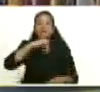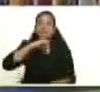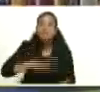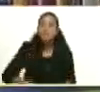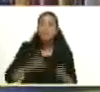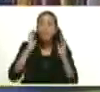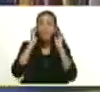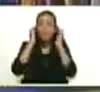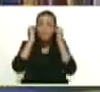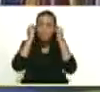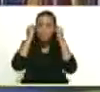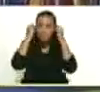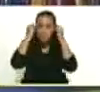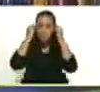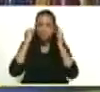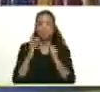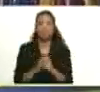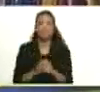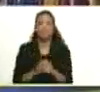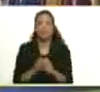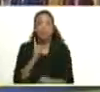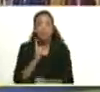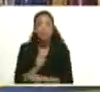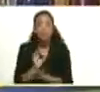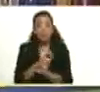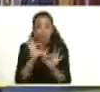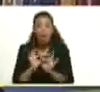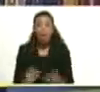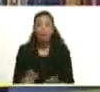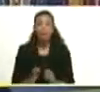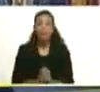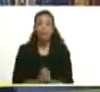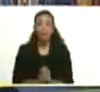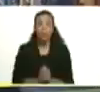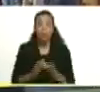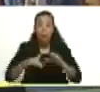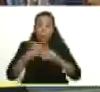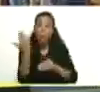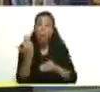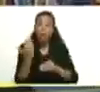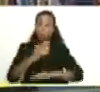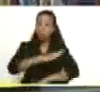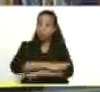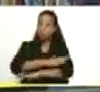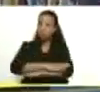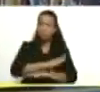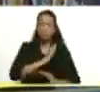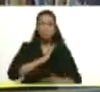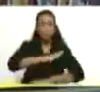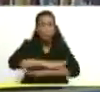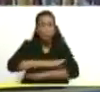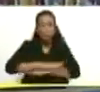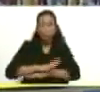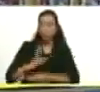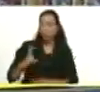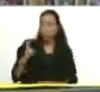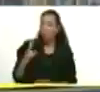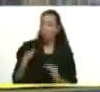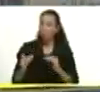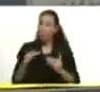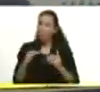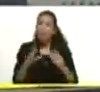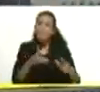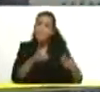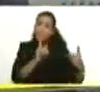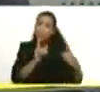que debe ser un modelo civilizatorio que permita el